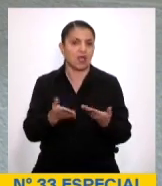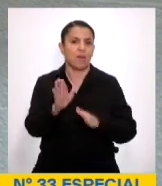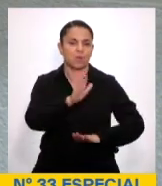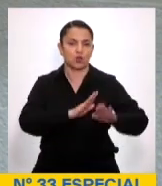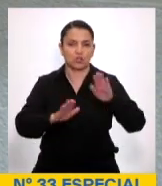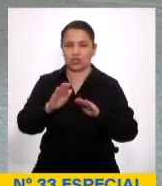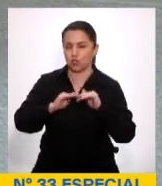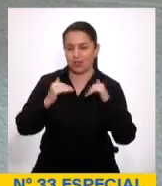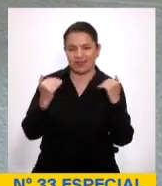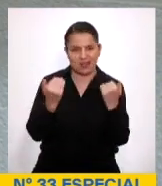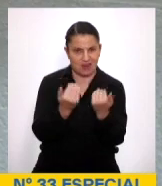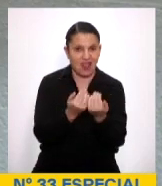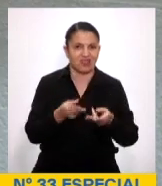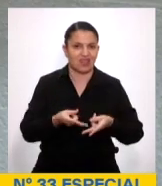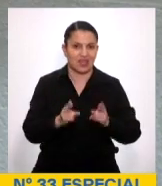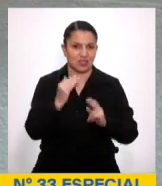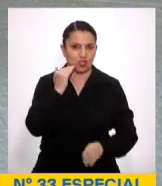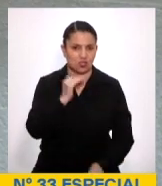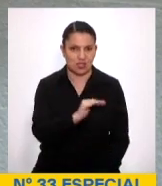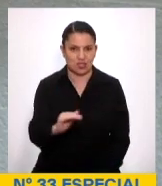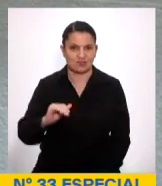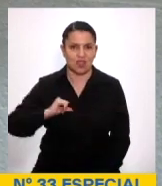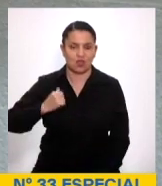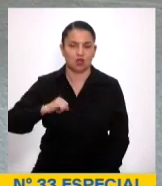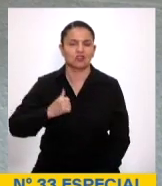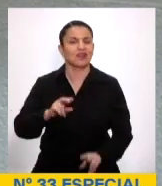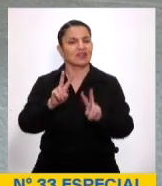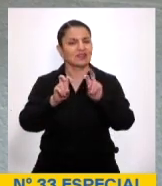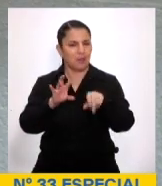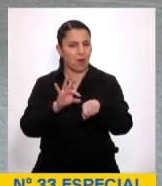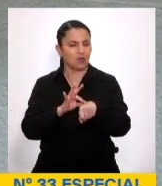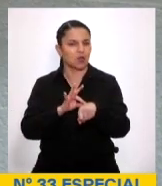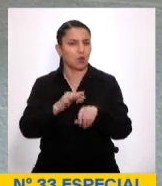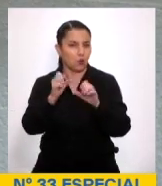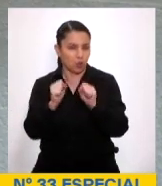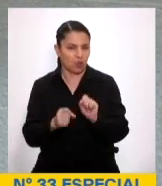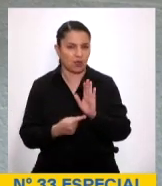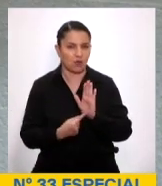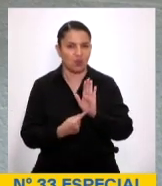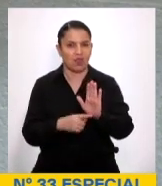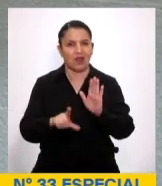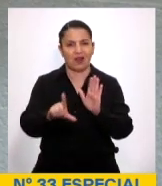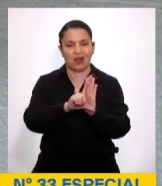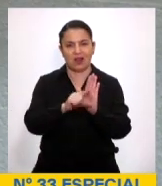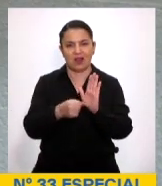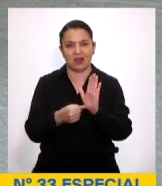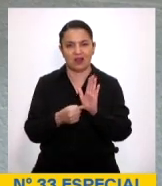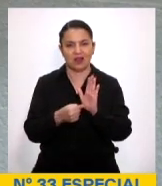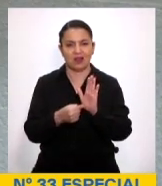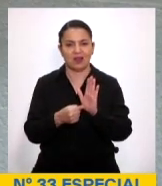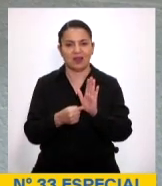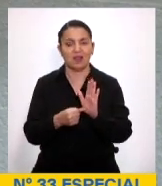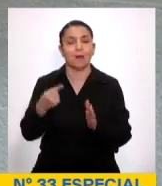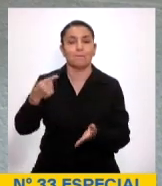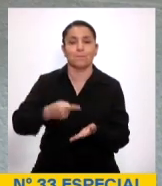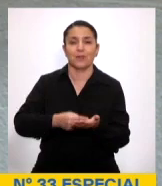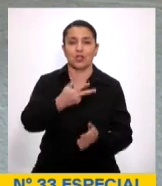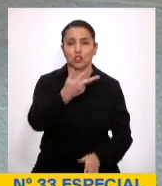niñez y adolescencia en materia de salud podemos destacar la ley de higiene y saneamiento